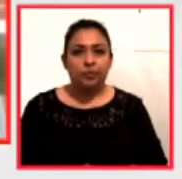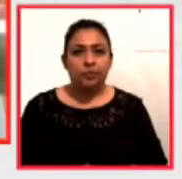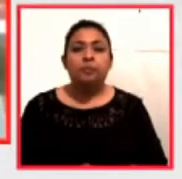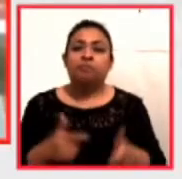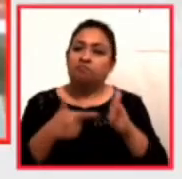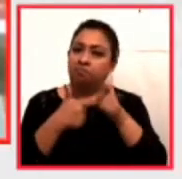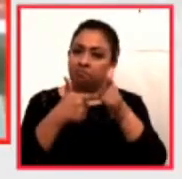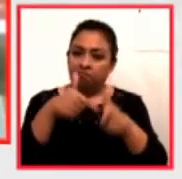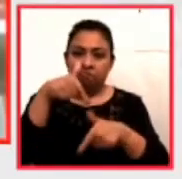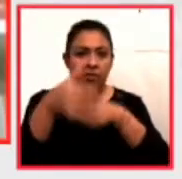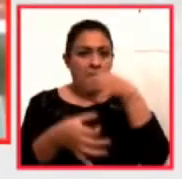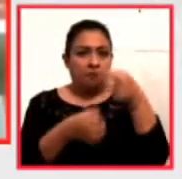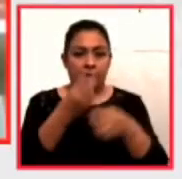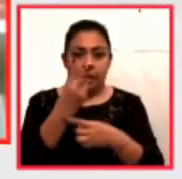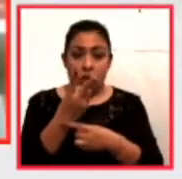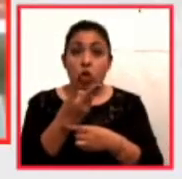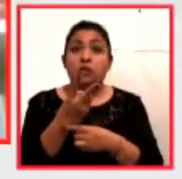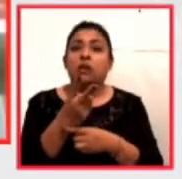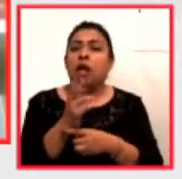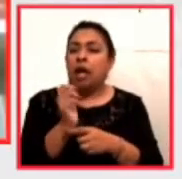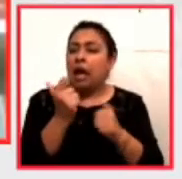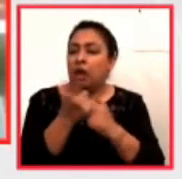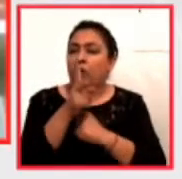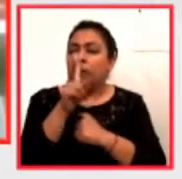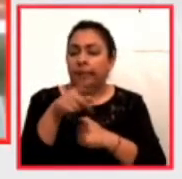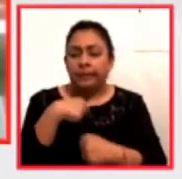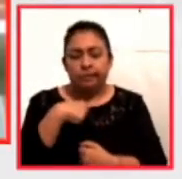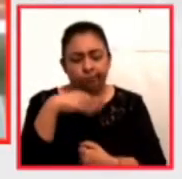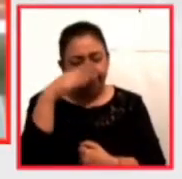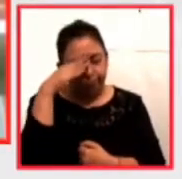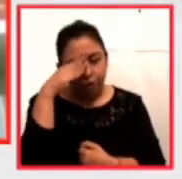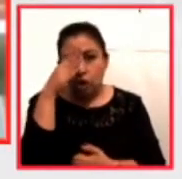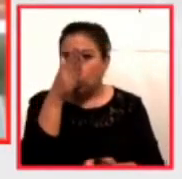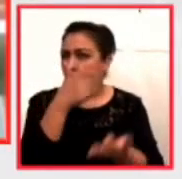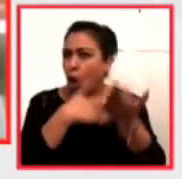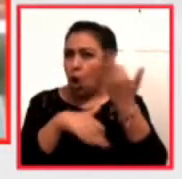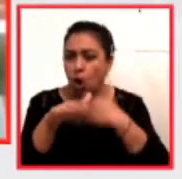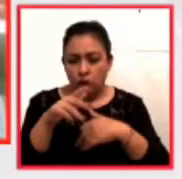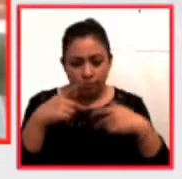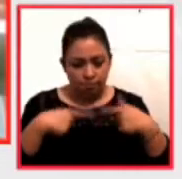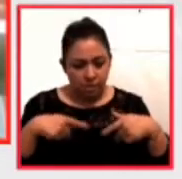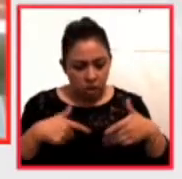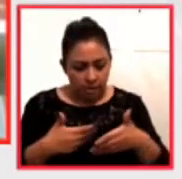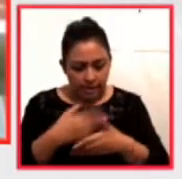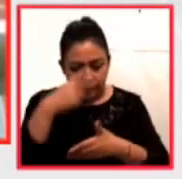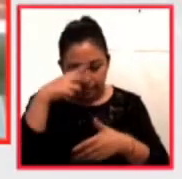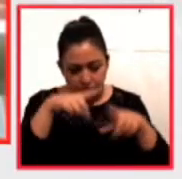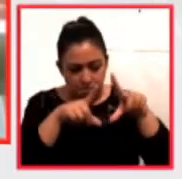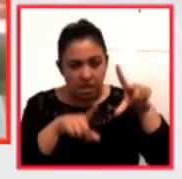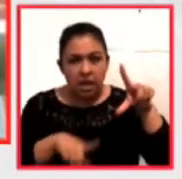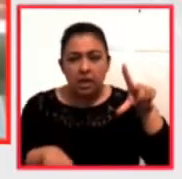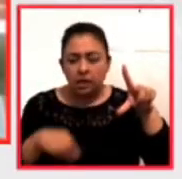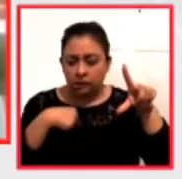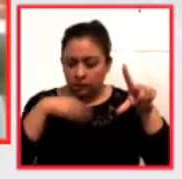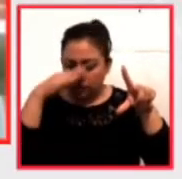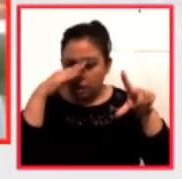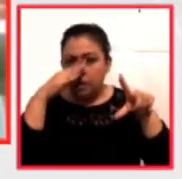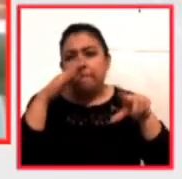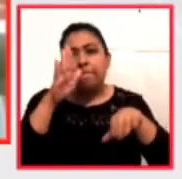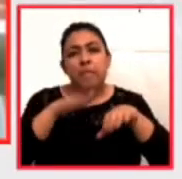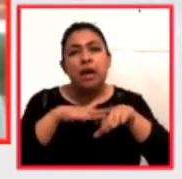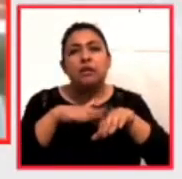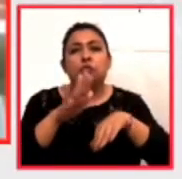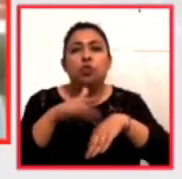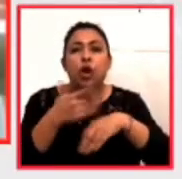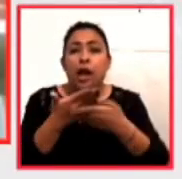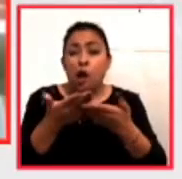Continuamos aquí en Noticias 22 y hay algo que debemos de reflexionar todos los mexicanos, especialmente por el tipo de enfermedades que tenemos en